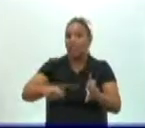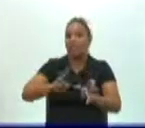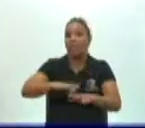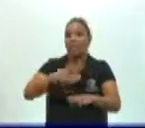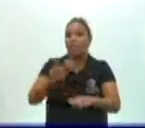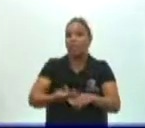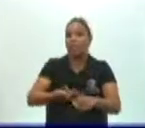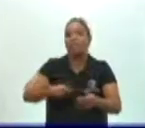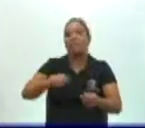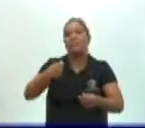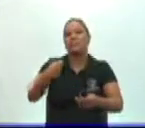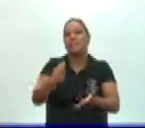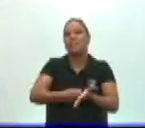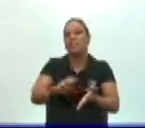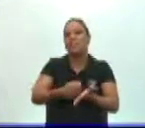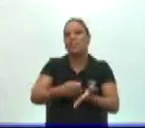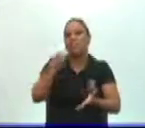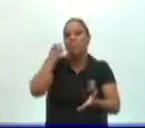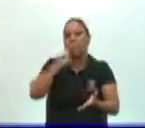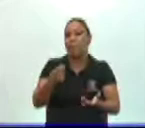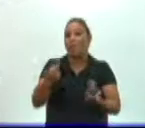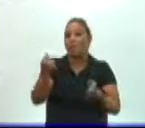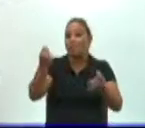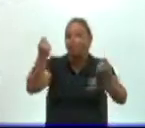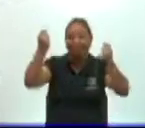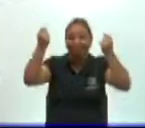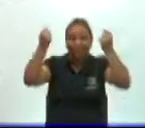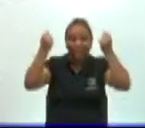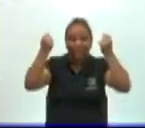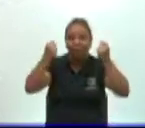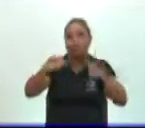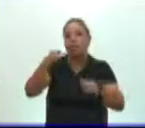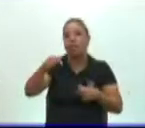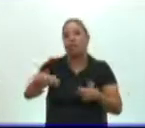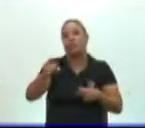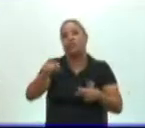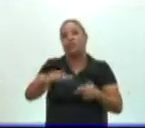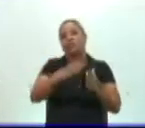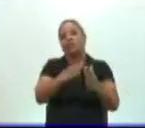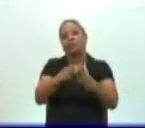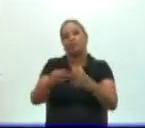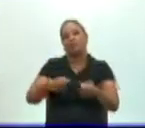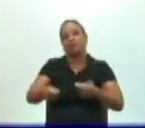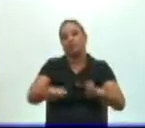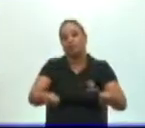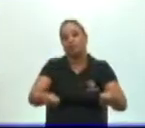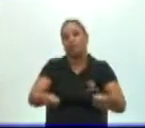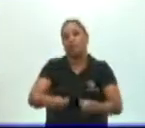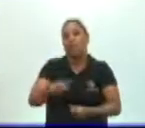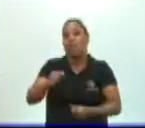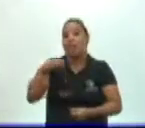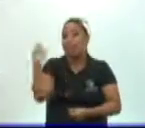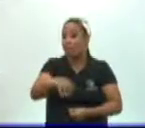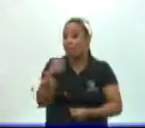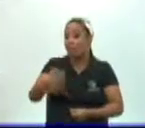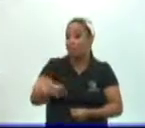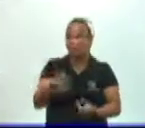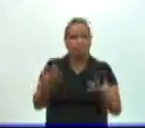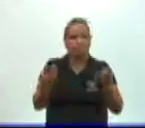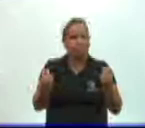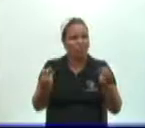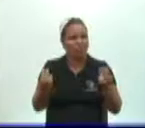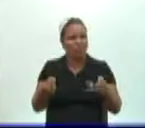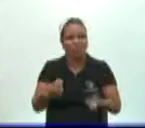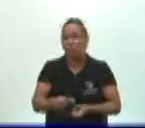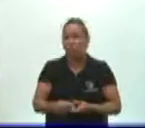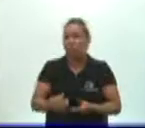va a arruinar a los pequeños comerciantes, a los artesanos de la India. La explotación fue muy grande, hubo grandes impuestos y todo